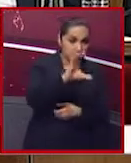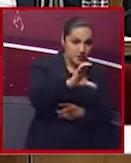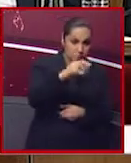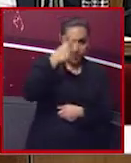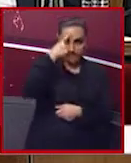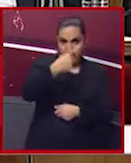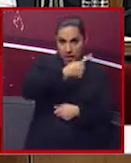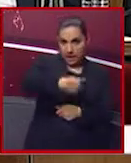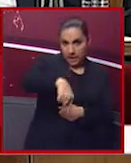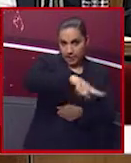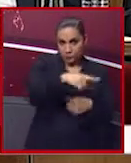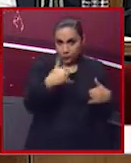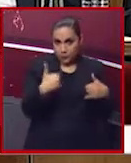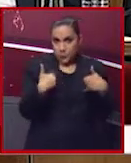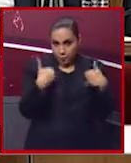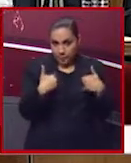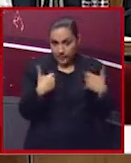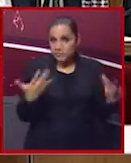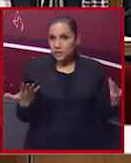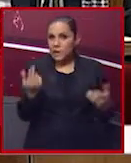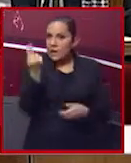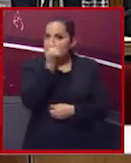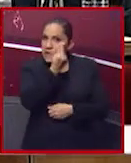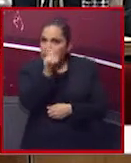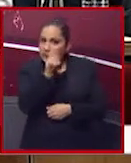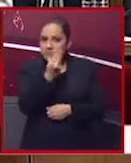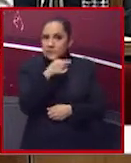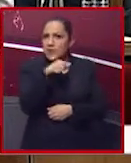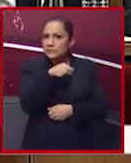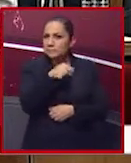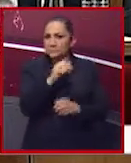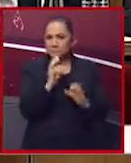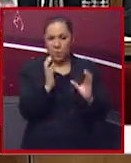jóvenes, de ser muy cuidadosos en la parte